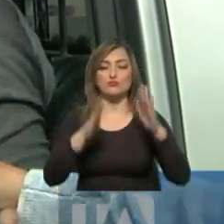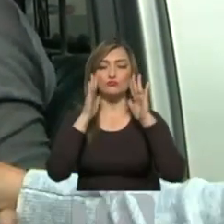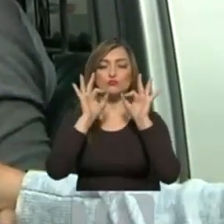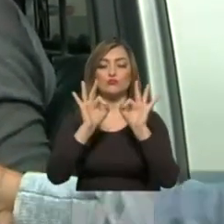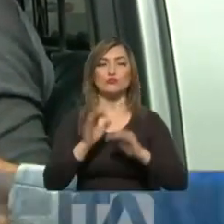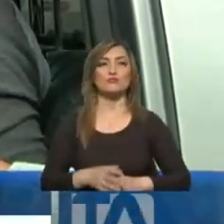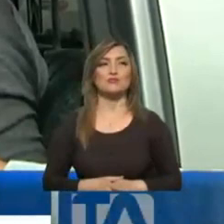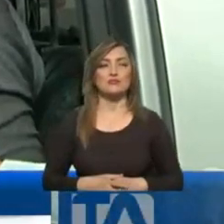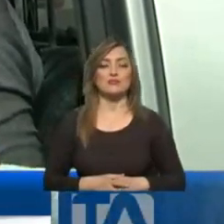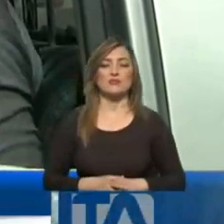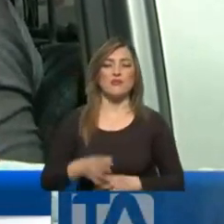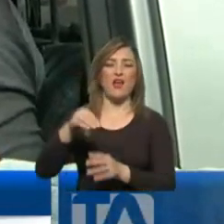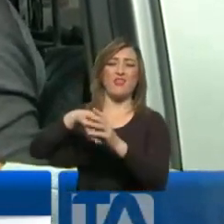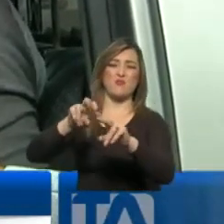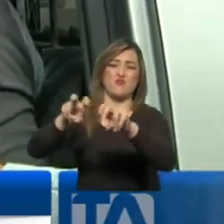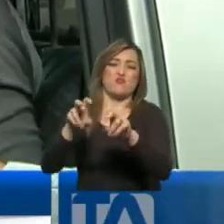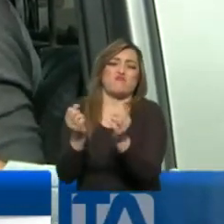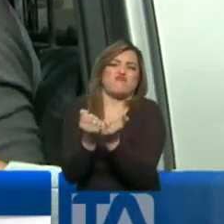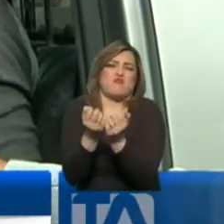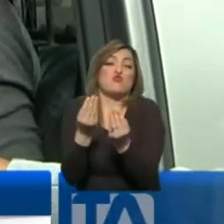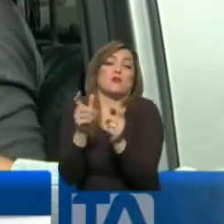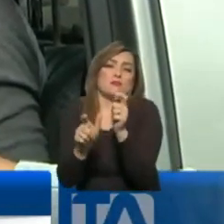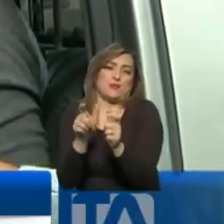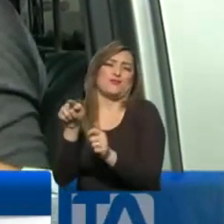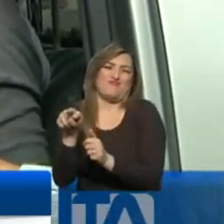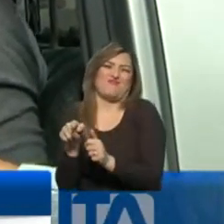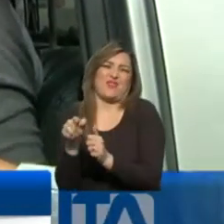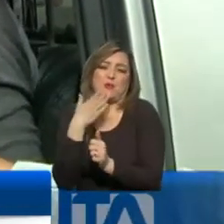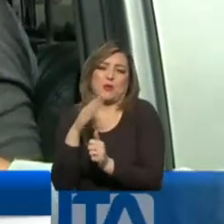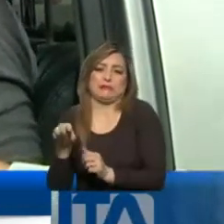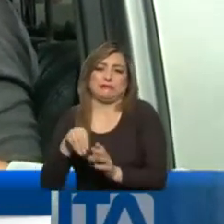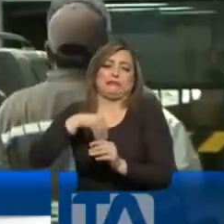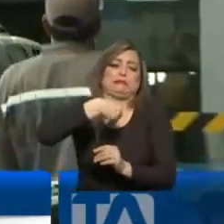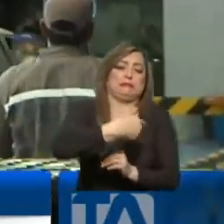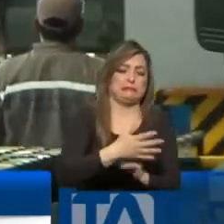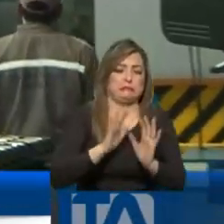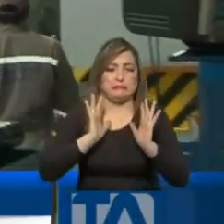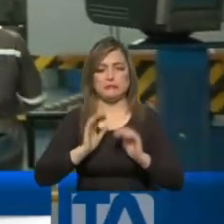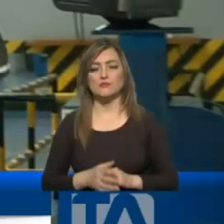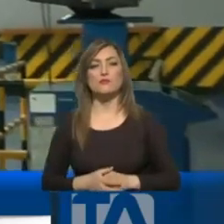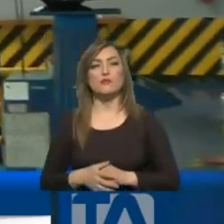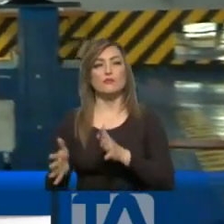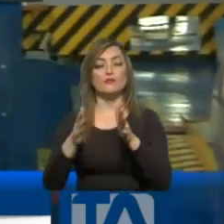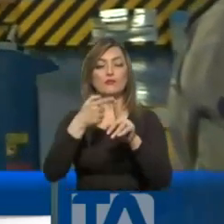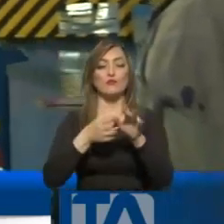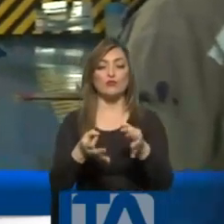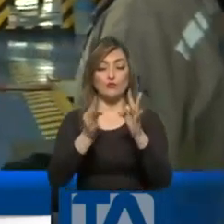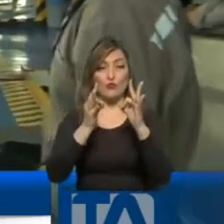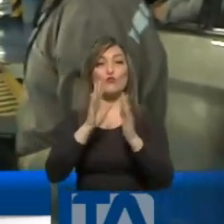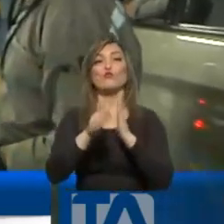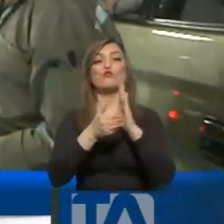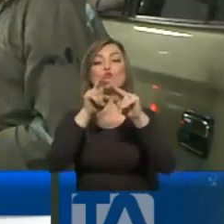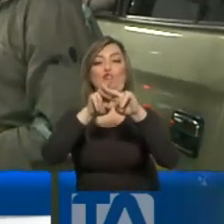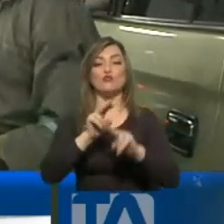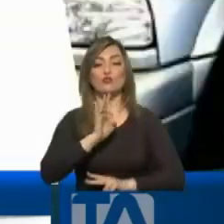atención. La sala tal vez un poco más ampliada porque todos estuvimos en la misma y algunos salimos. Desde febrero, cuando se retomó la revisión